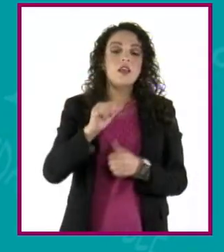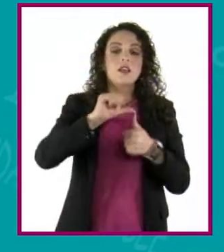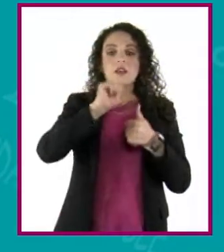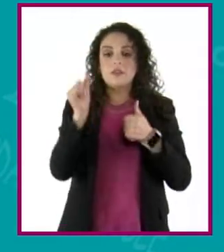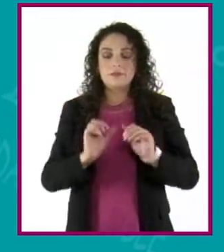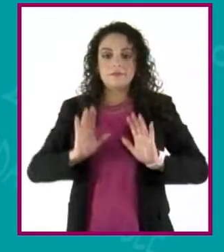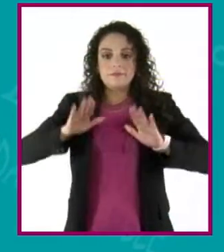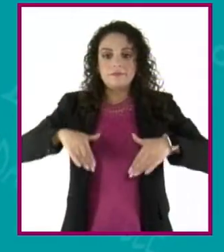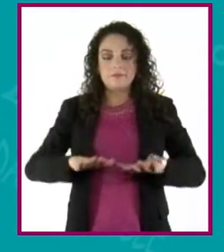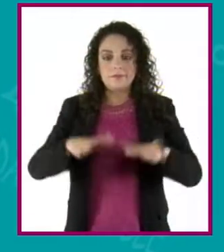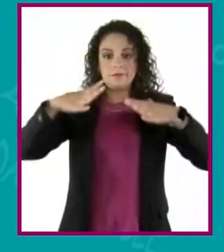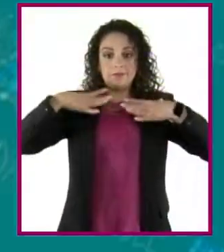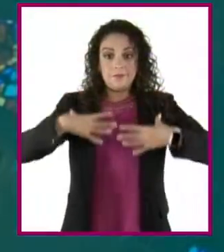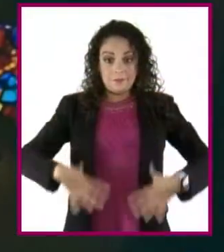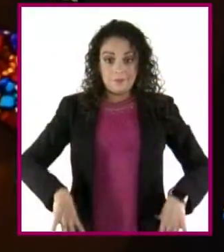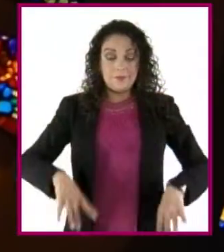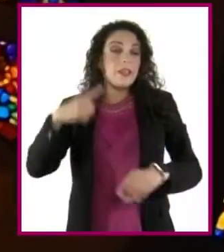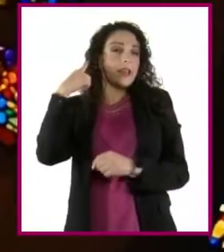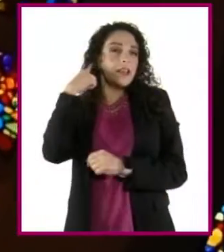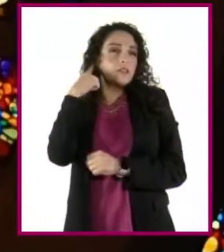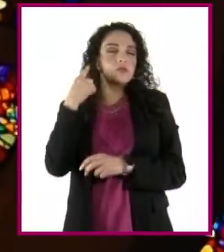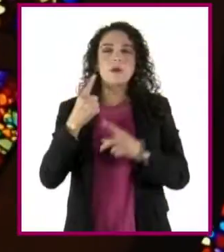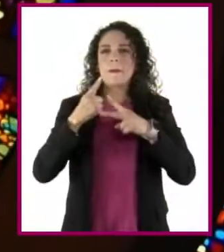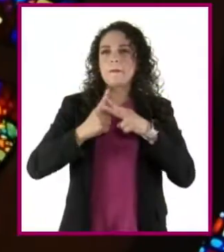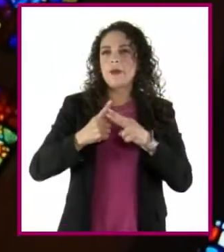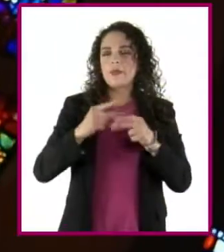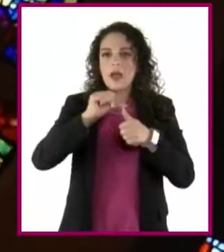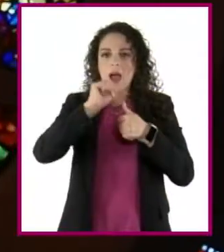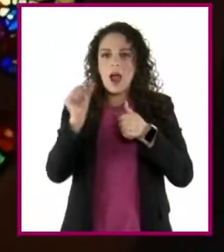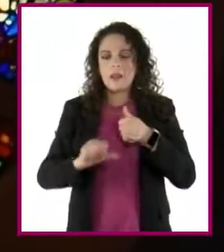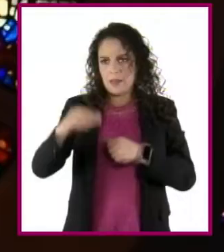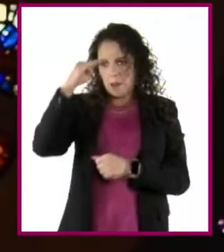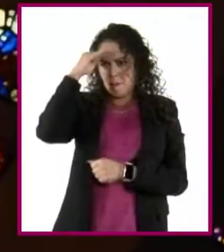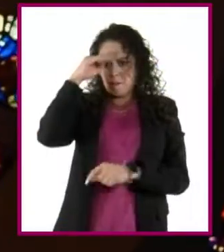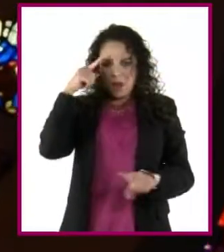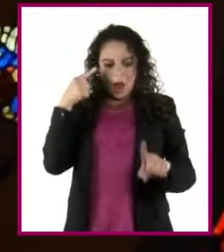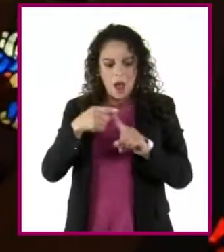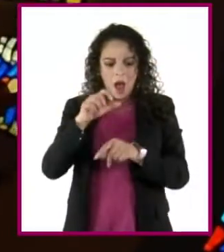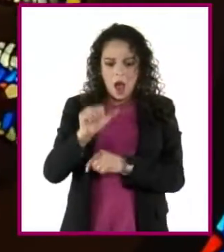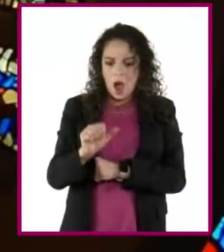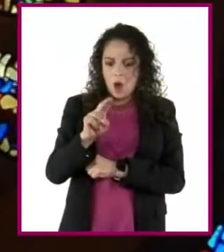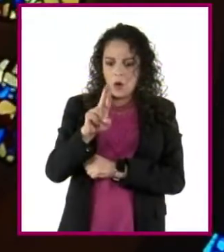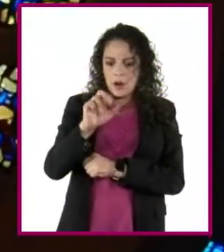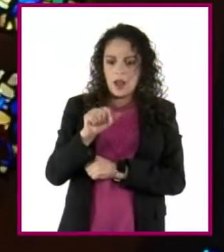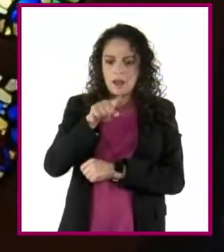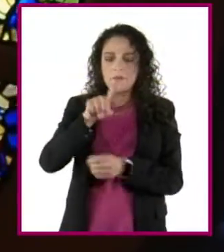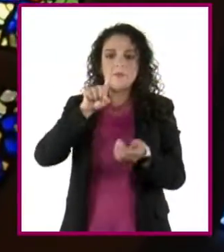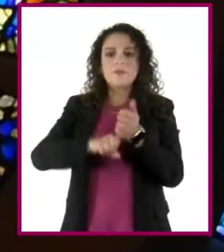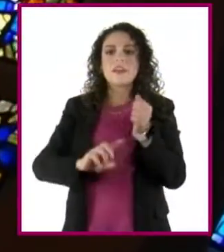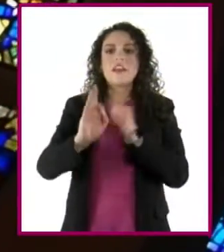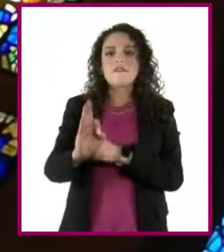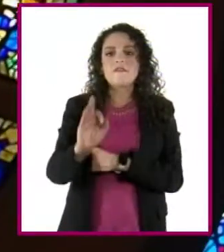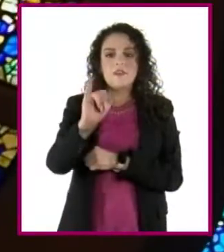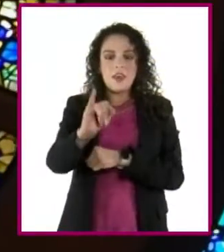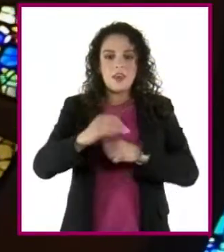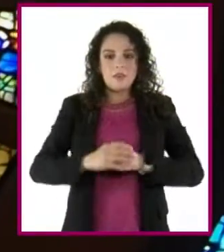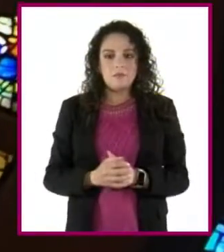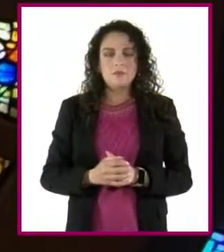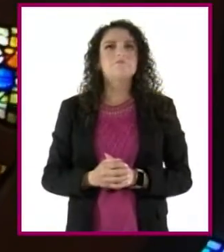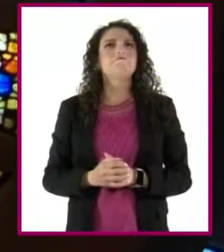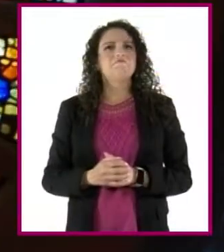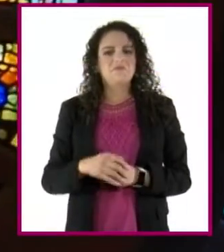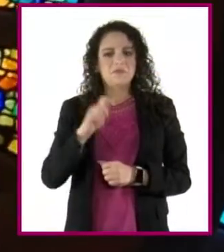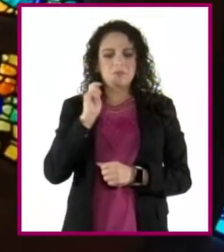Al escuchar arte y matemáticas, inmediatamente pensamos en la proporción áurea y la constante phi. La proporción áurea es considerada como